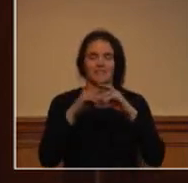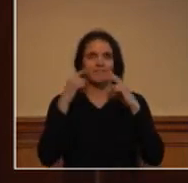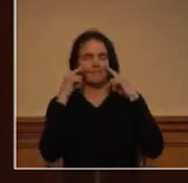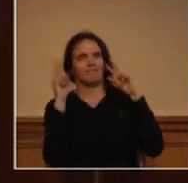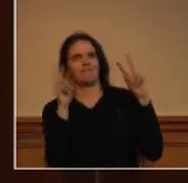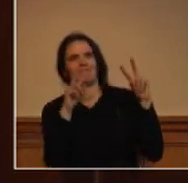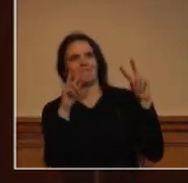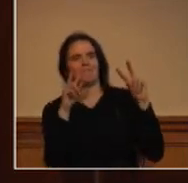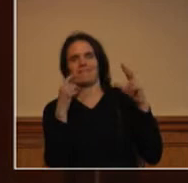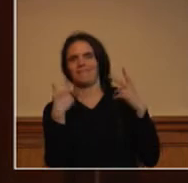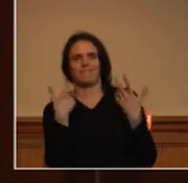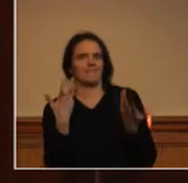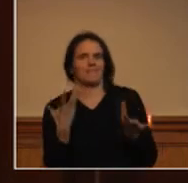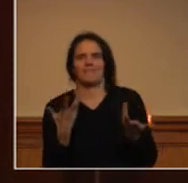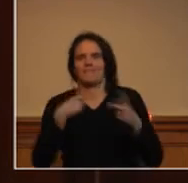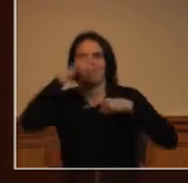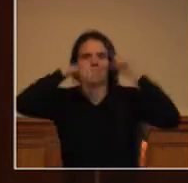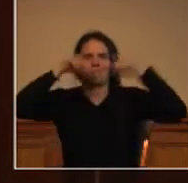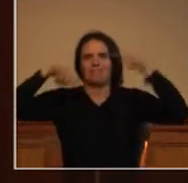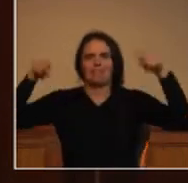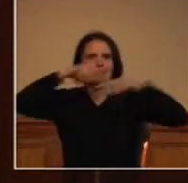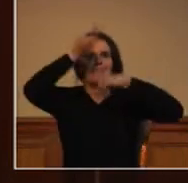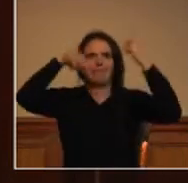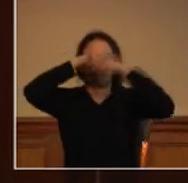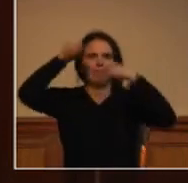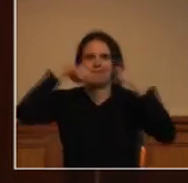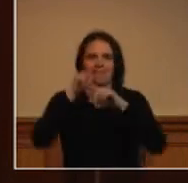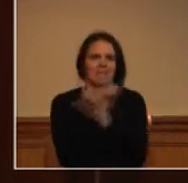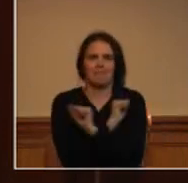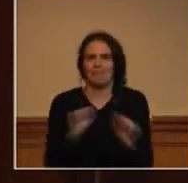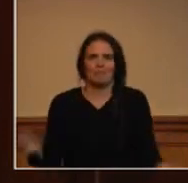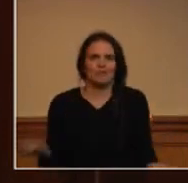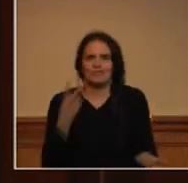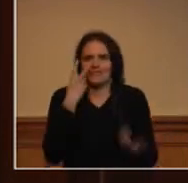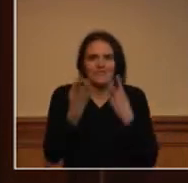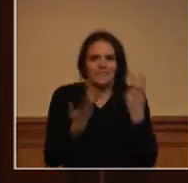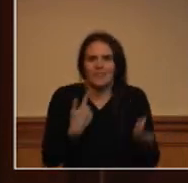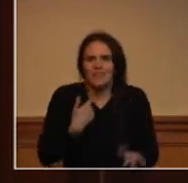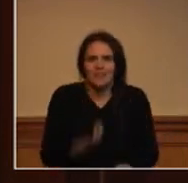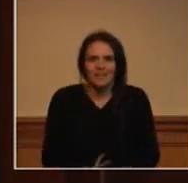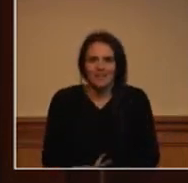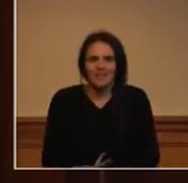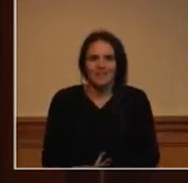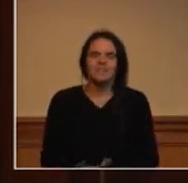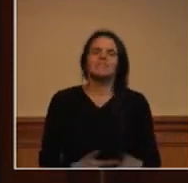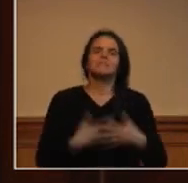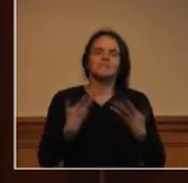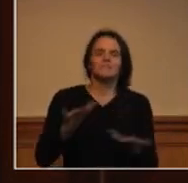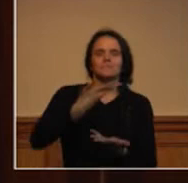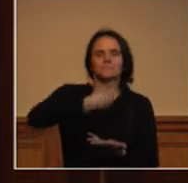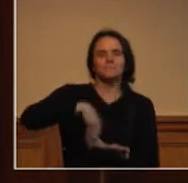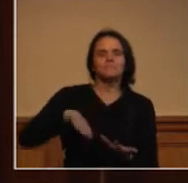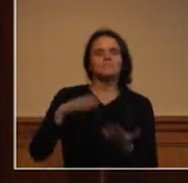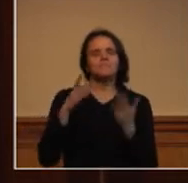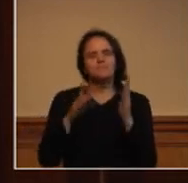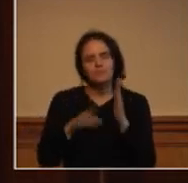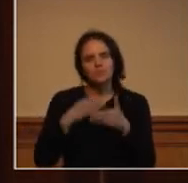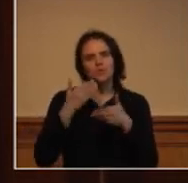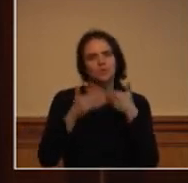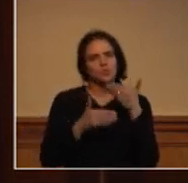vea? Rayas, ok, veo rayas. ¿Qué más quieren que vean? Y entonces empezamos todo un proceso